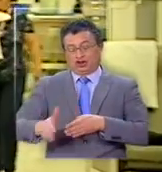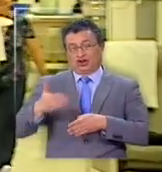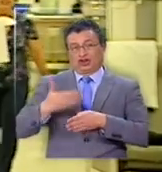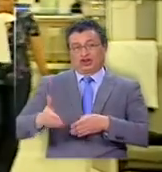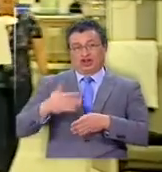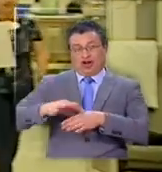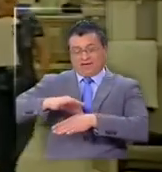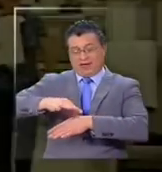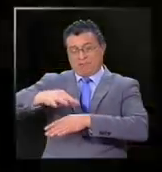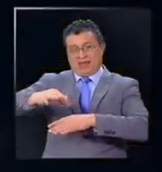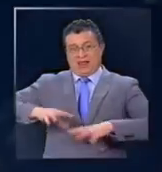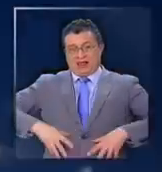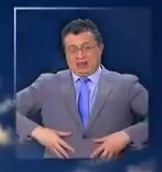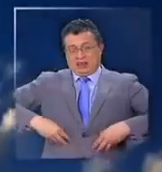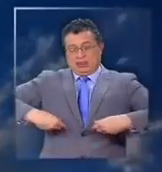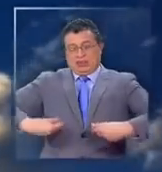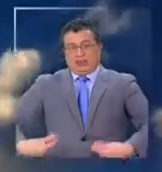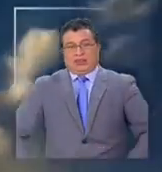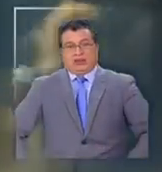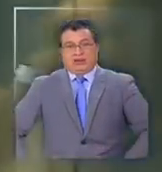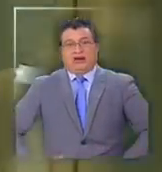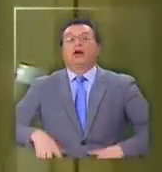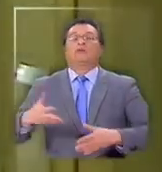realmente de pura piel.